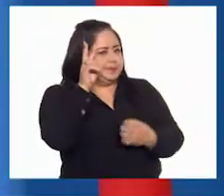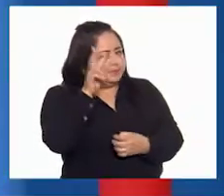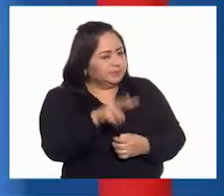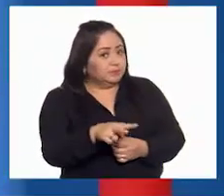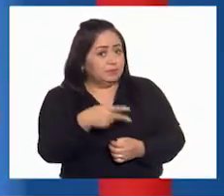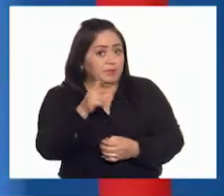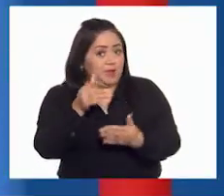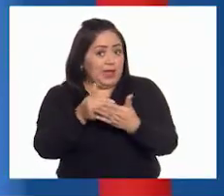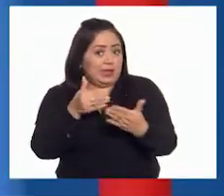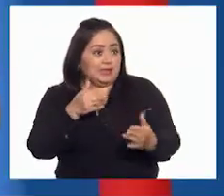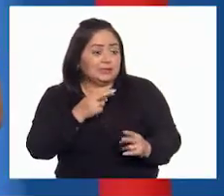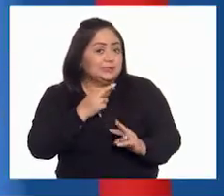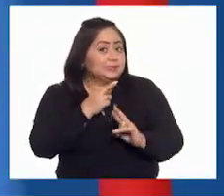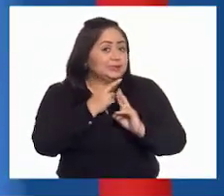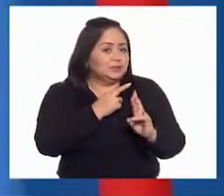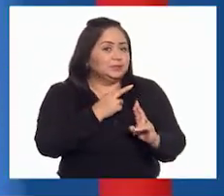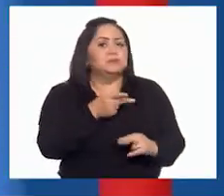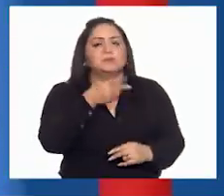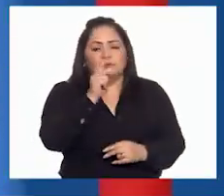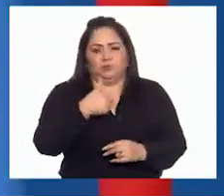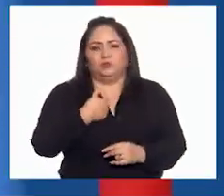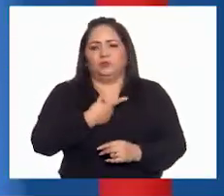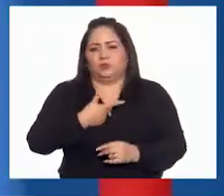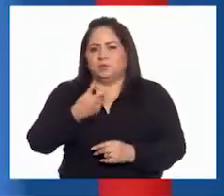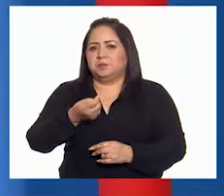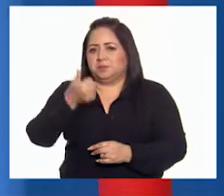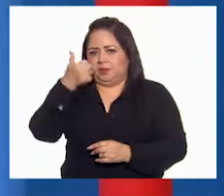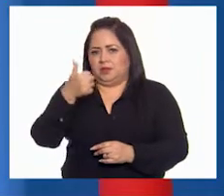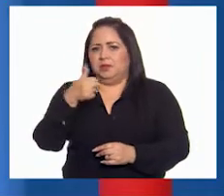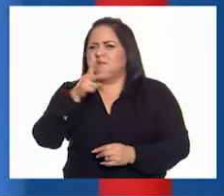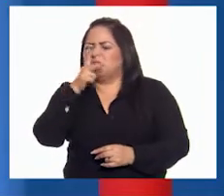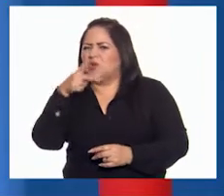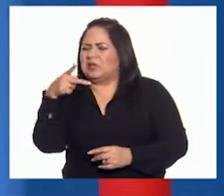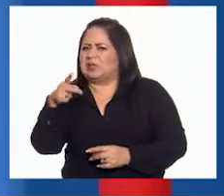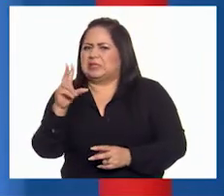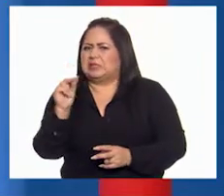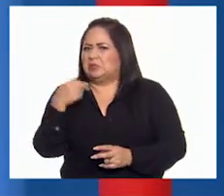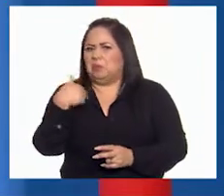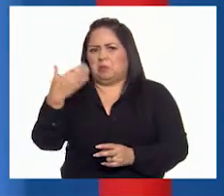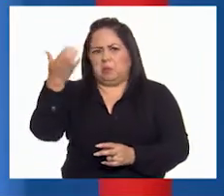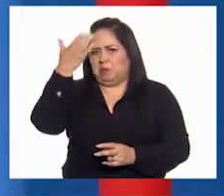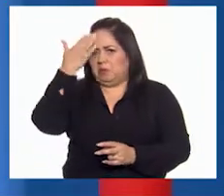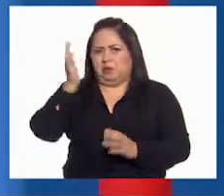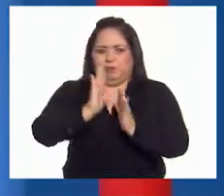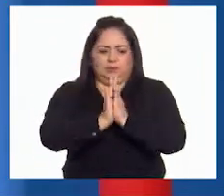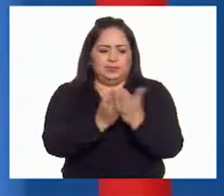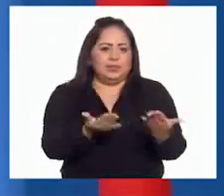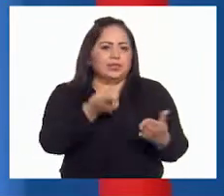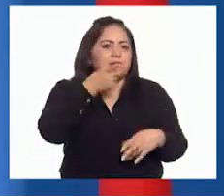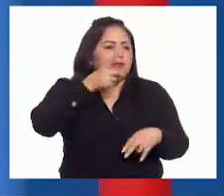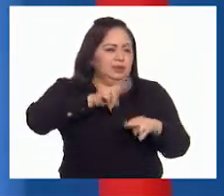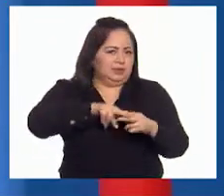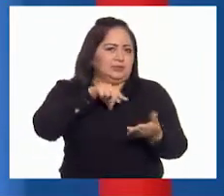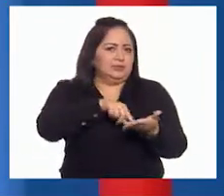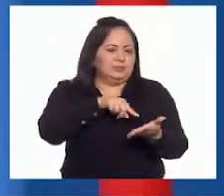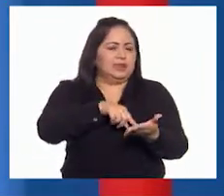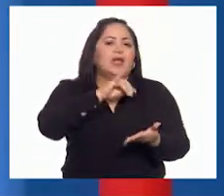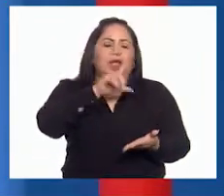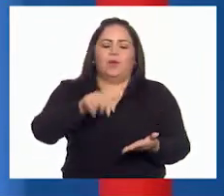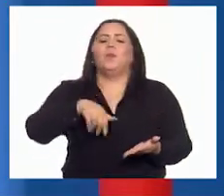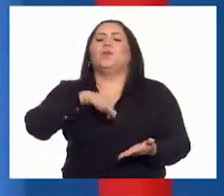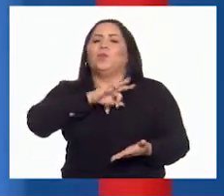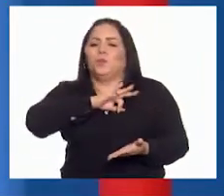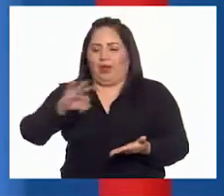Pues antes de responderte, Gaby, me gustaría consultar dos palabras que desconozco aquí en el diccionario y sé que así ya